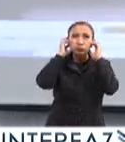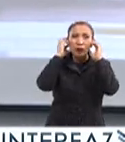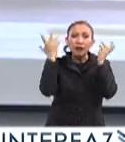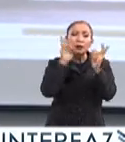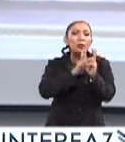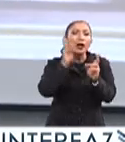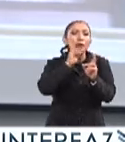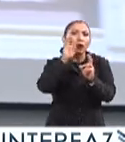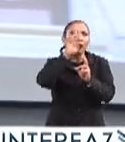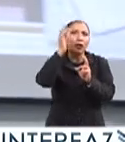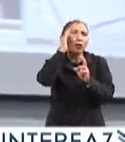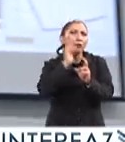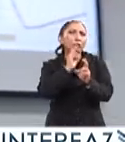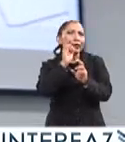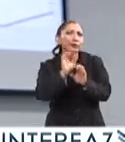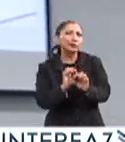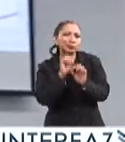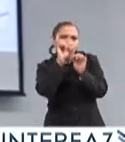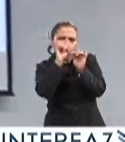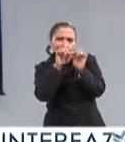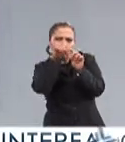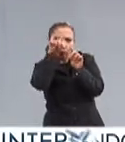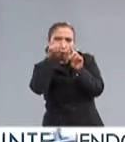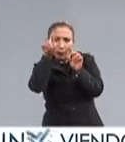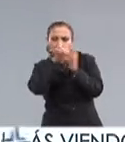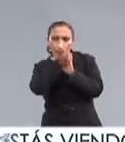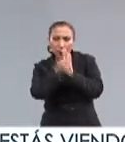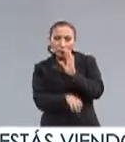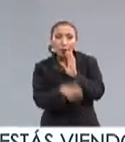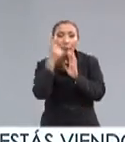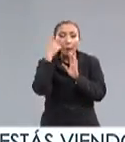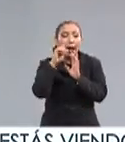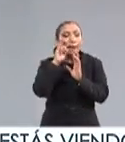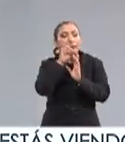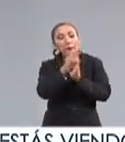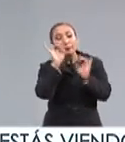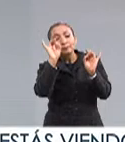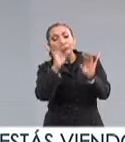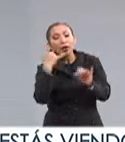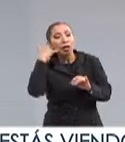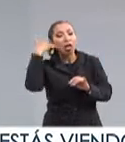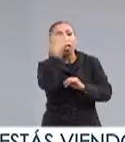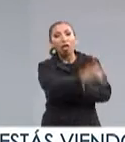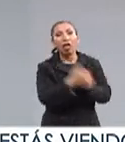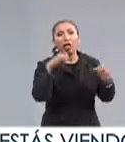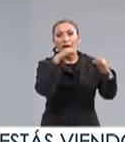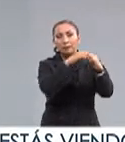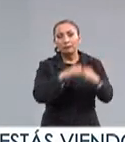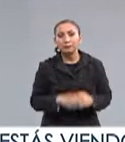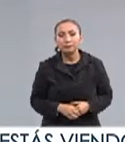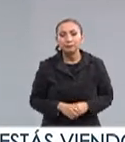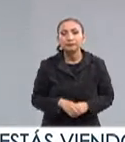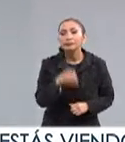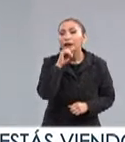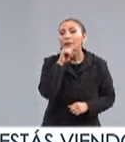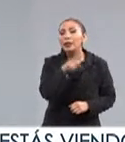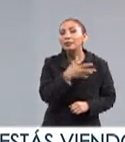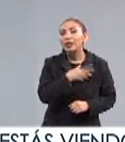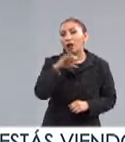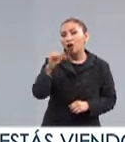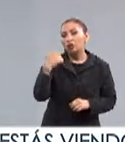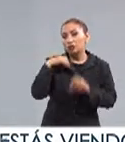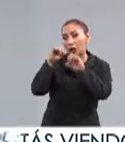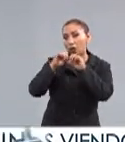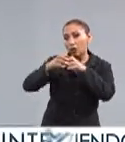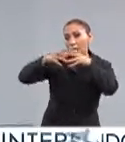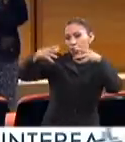realizan pruebas de reconocimiento digital de la voz, por ejemplo, para simular casos de llamadas telefónicas. Además, se cuenta con un